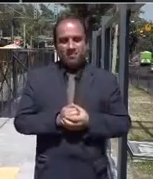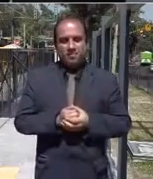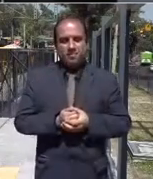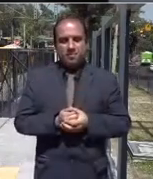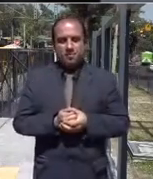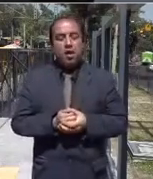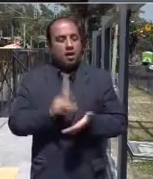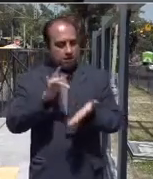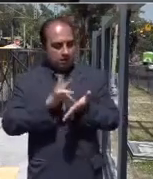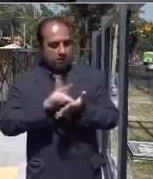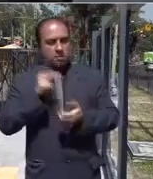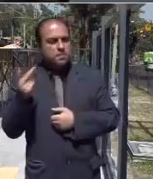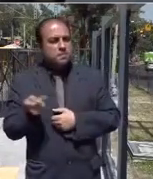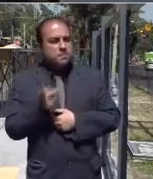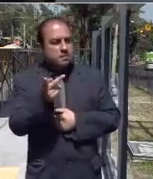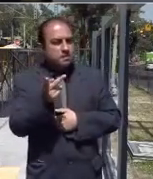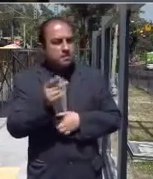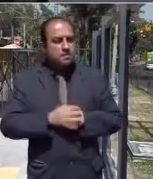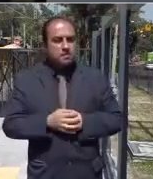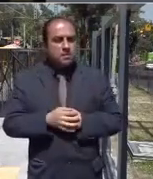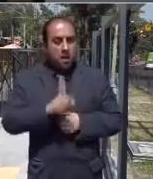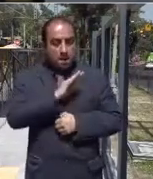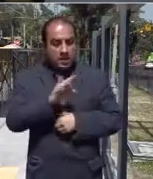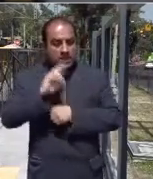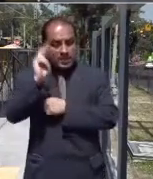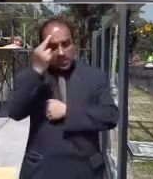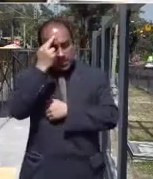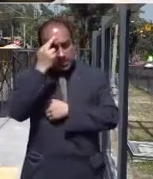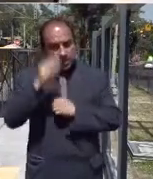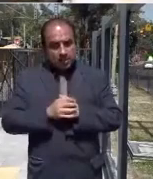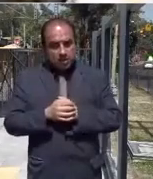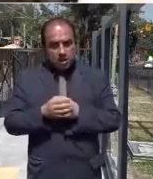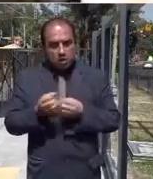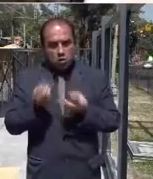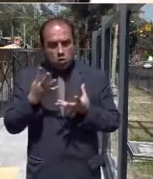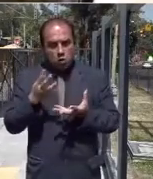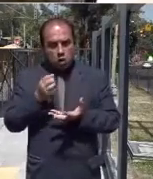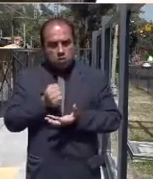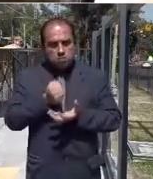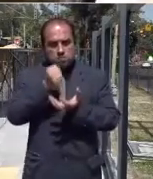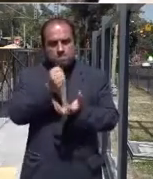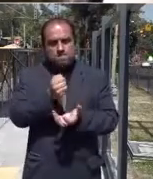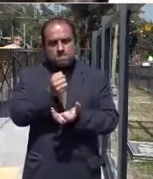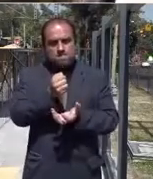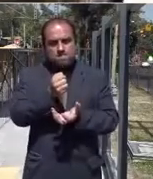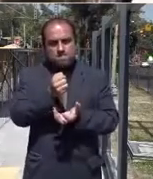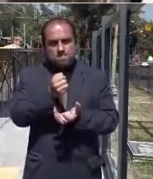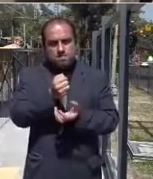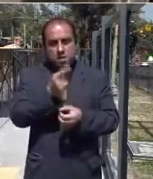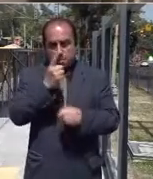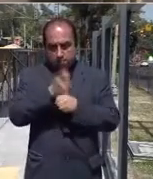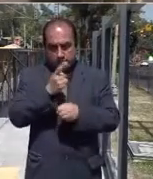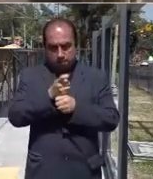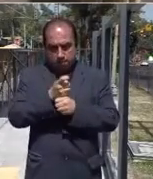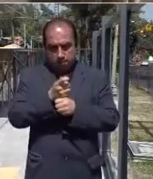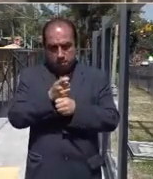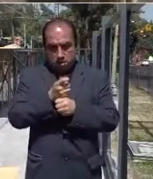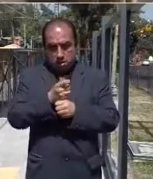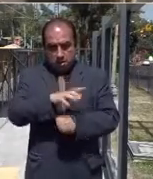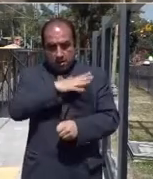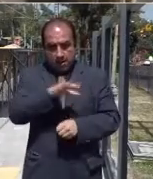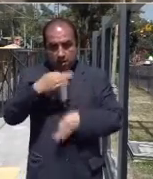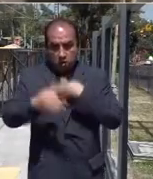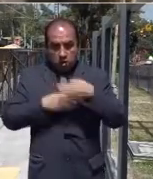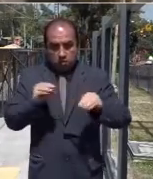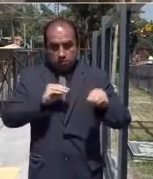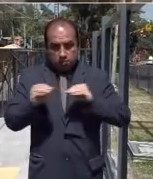Gracias. Preguntarle si nos puede recordar el monto de inversión, primero en general, de toda la